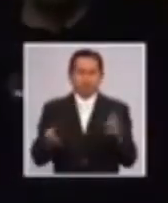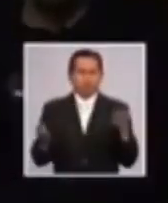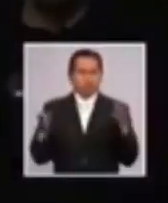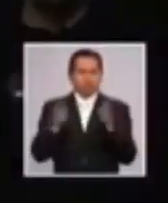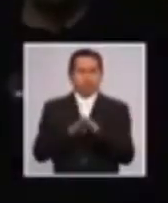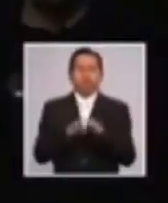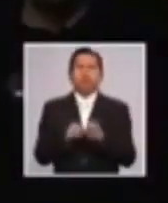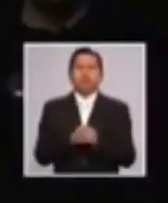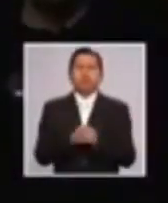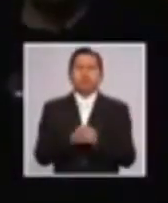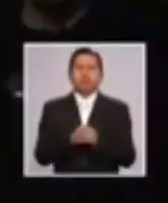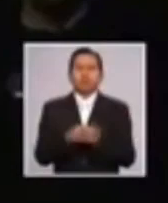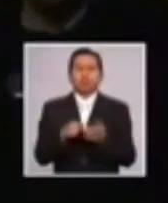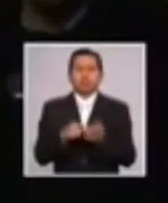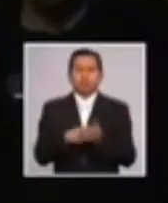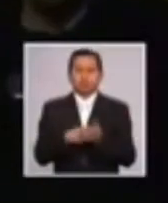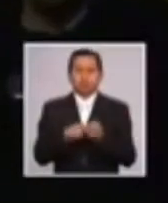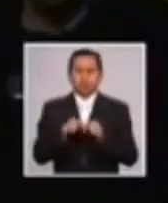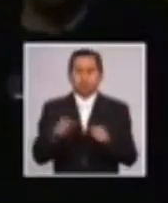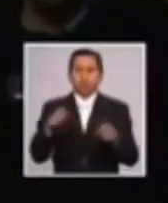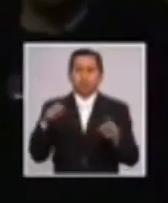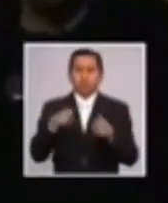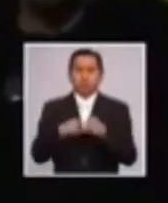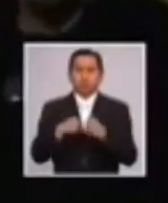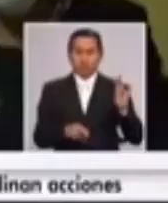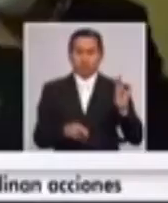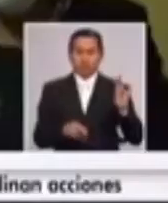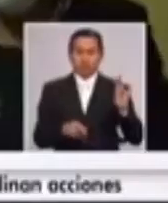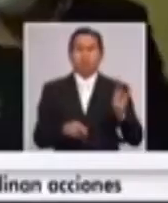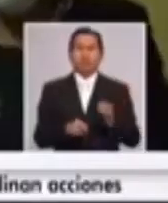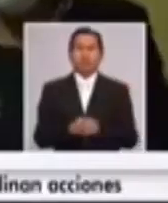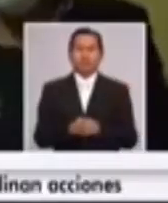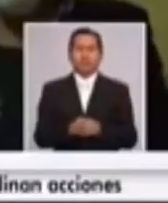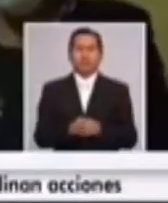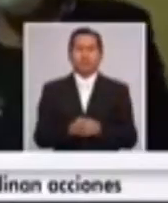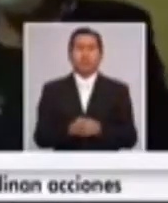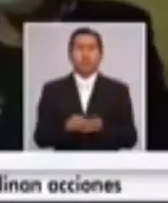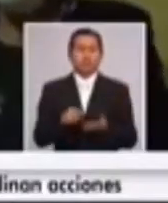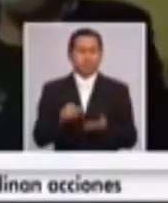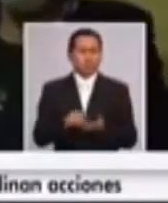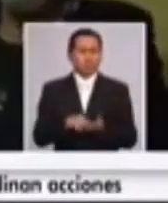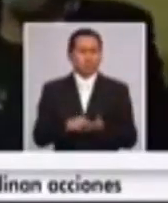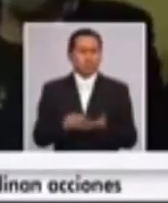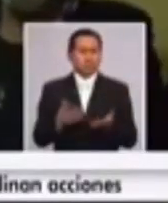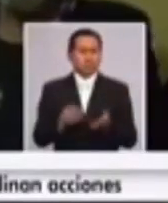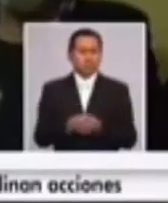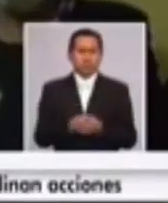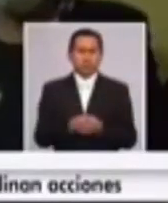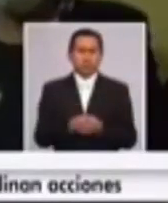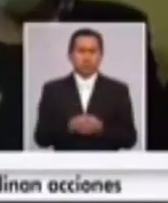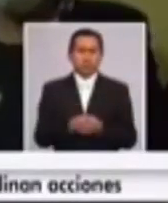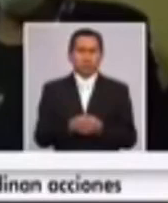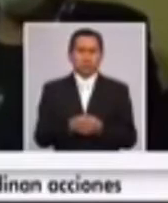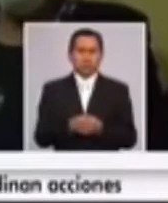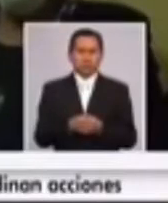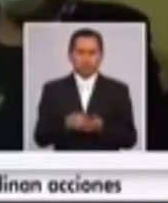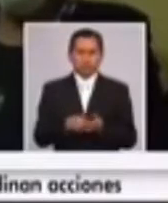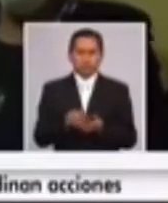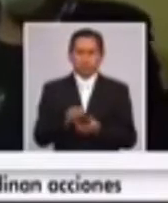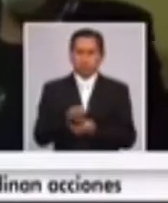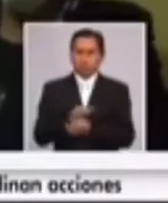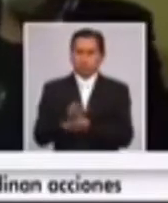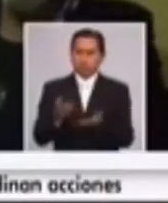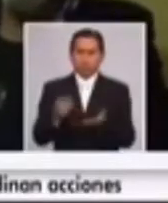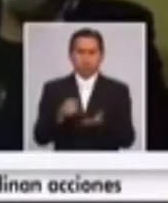y que dure estos problemas de enfermedad pero se realizarán el abastecimiento